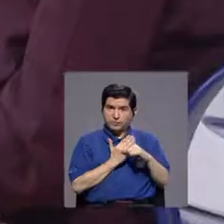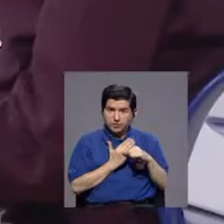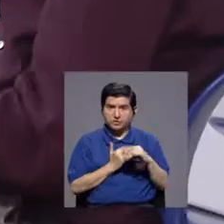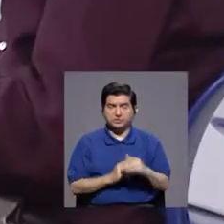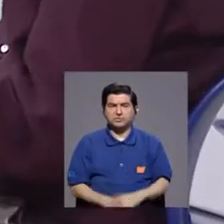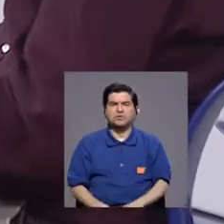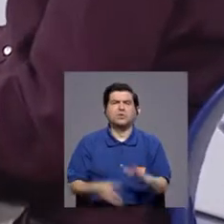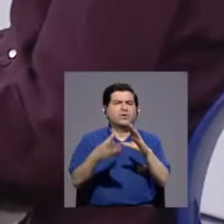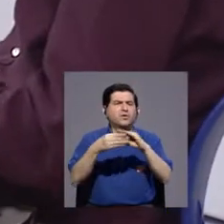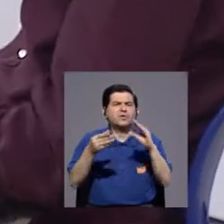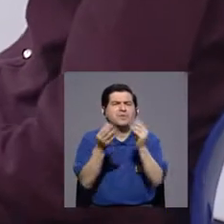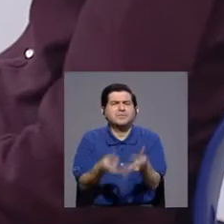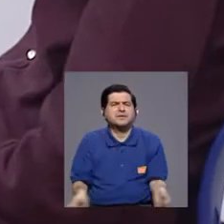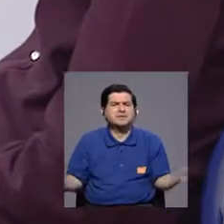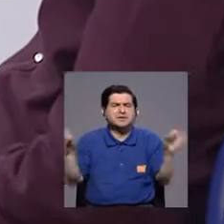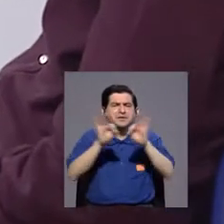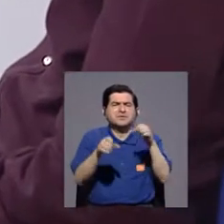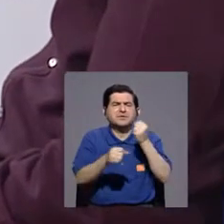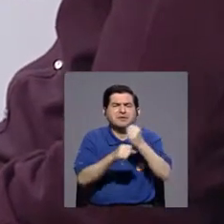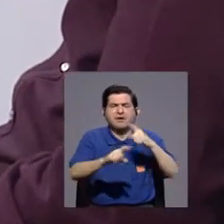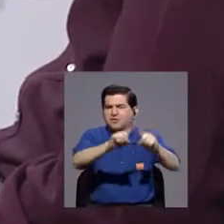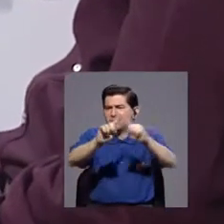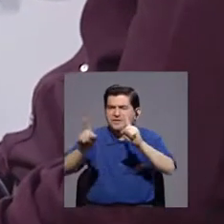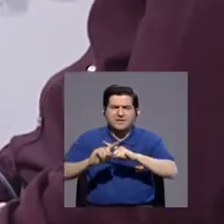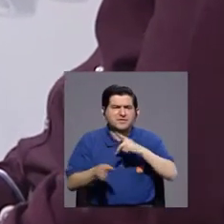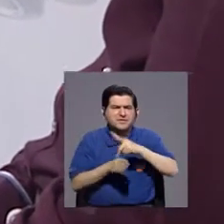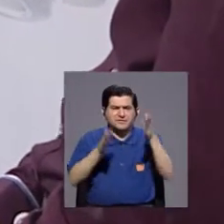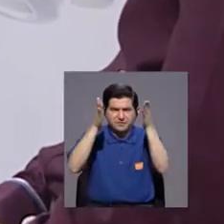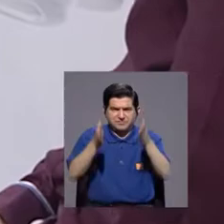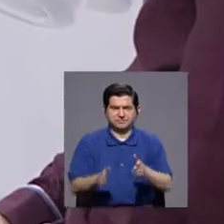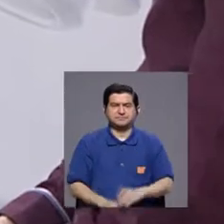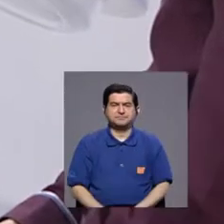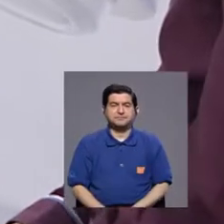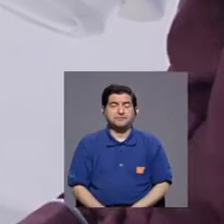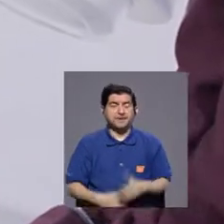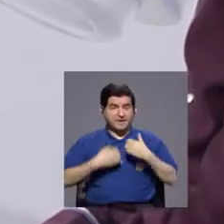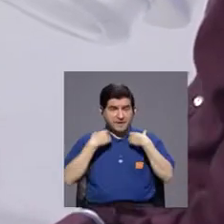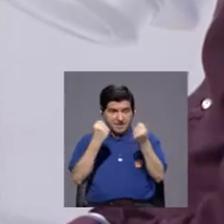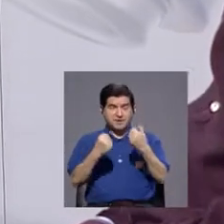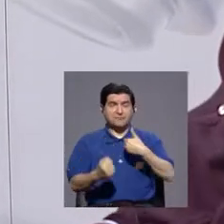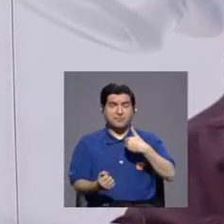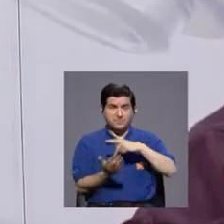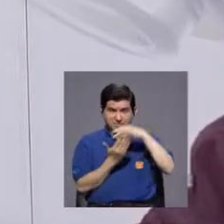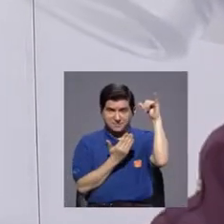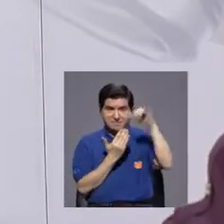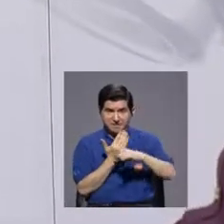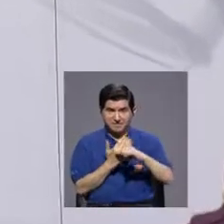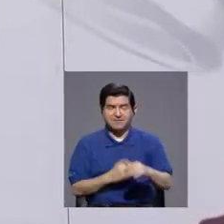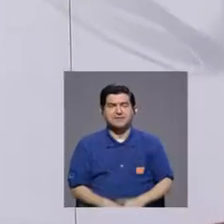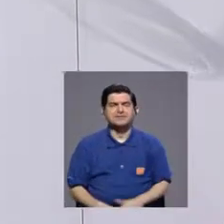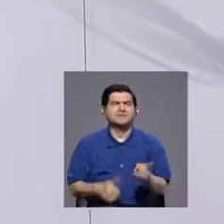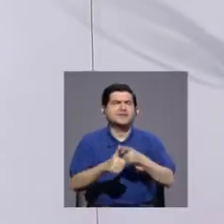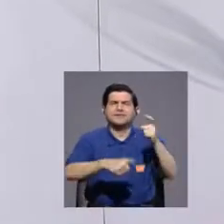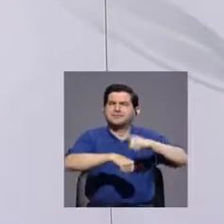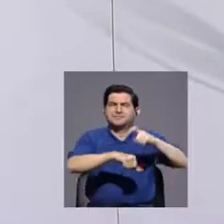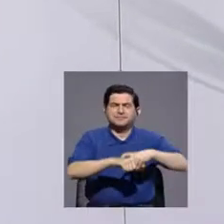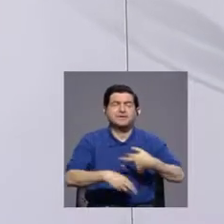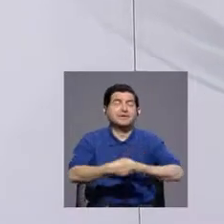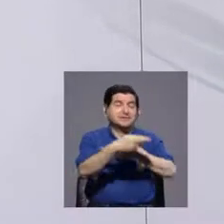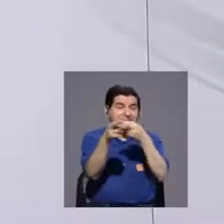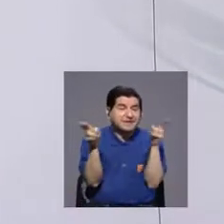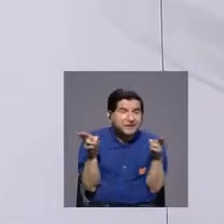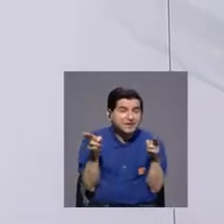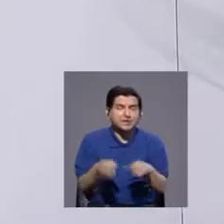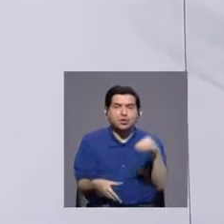coméntenos de la importancia de este trabajo multidisciplinario sí yo creo que a éste la fortaleza de este proyecto porque como te decía al principio es regional